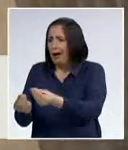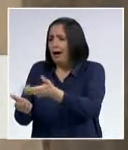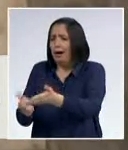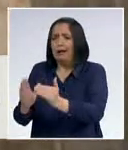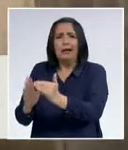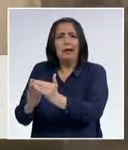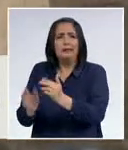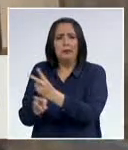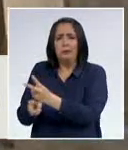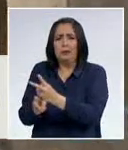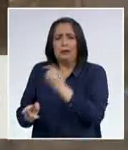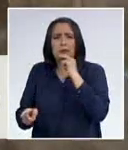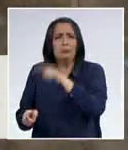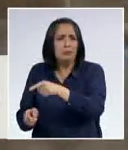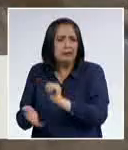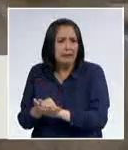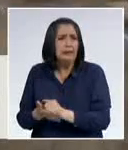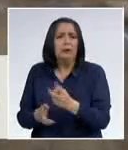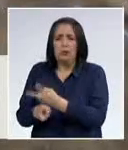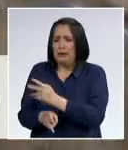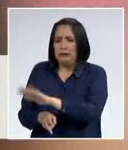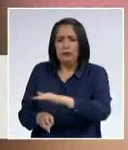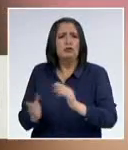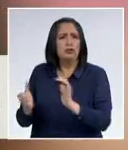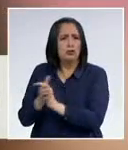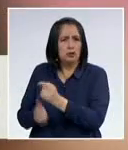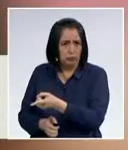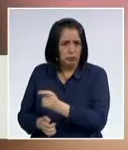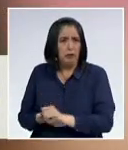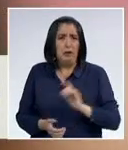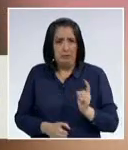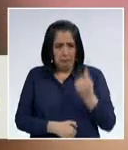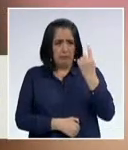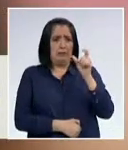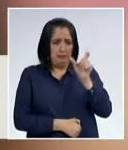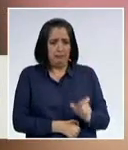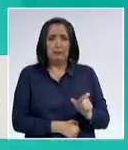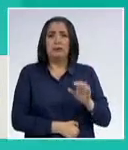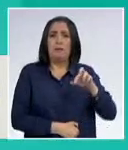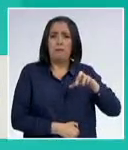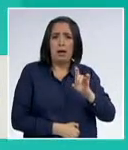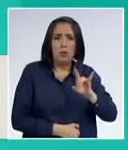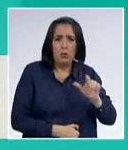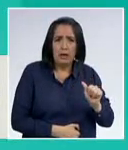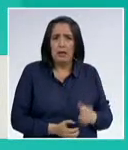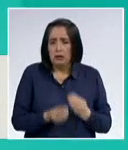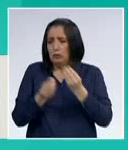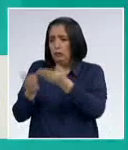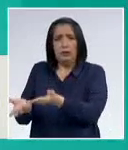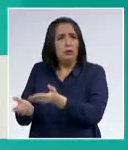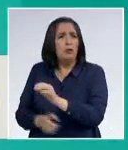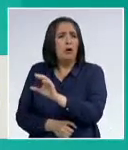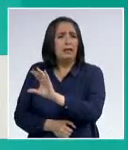casa que funciona como guardería en Chorrillos. Por primera vez, Paula Pacumpulla lo dejó a cargo de Seferina